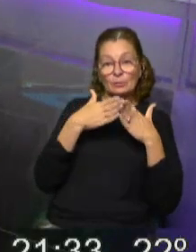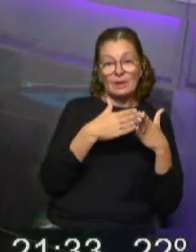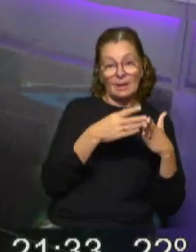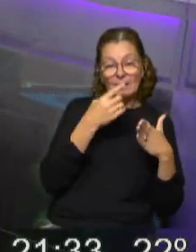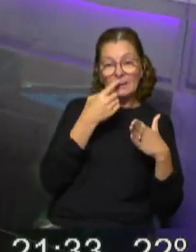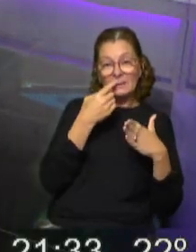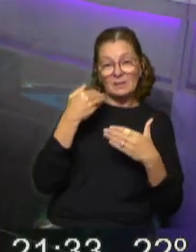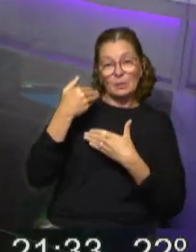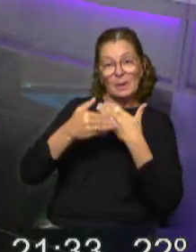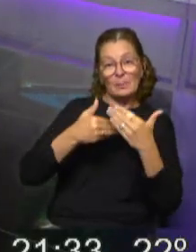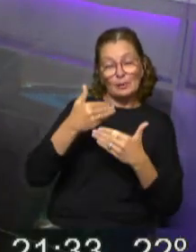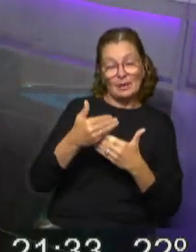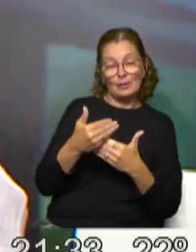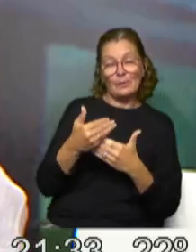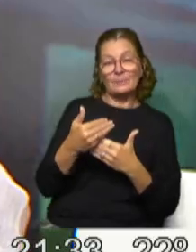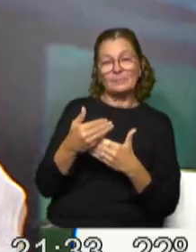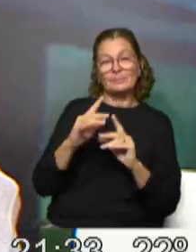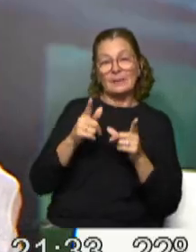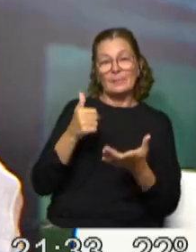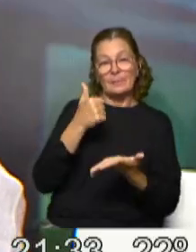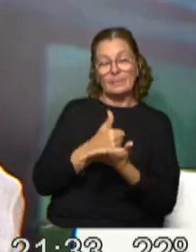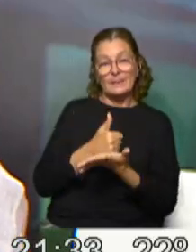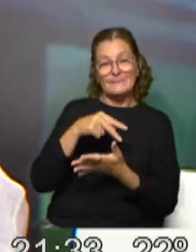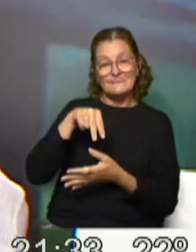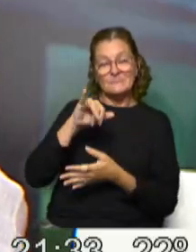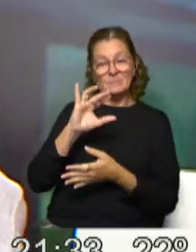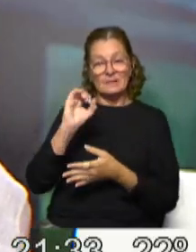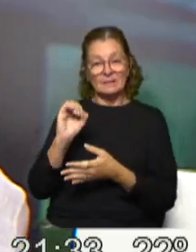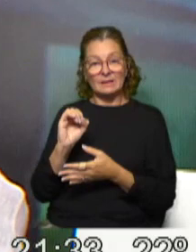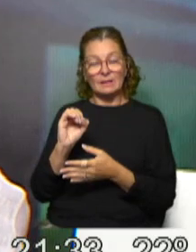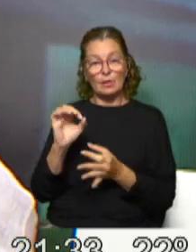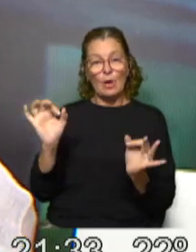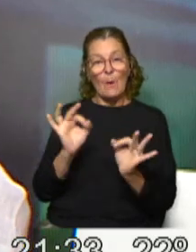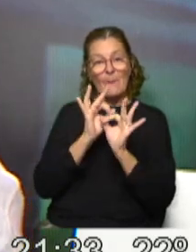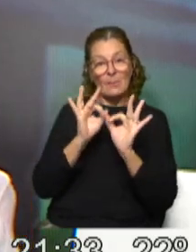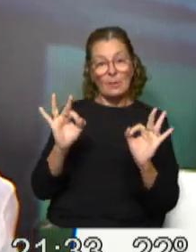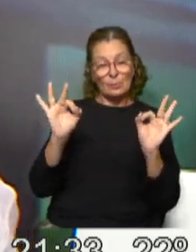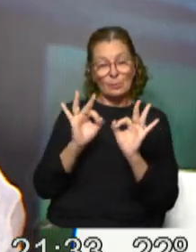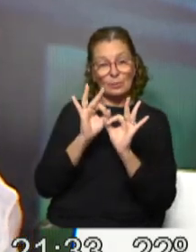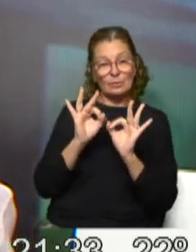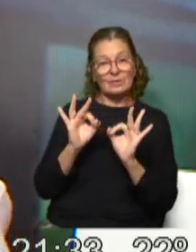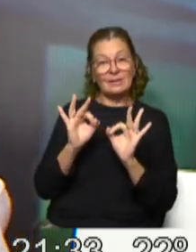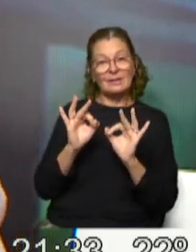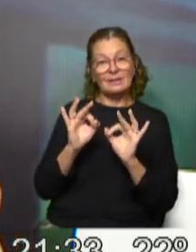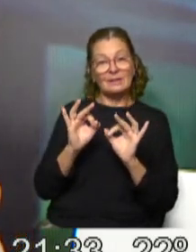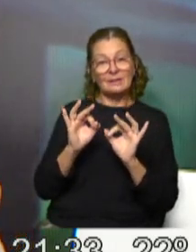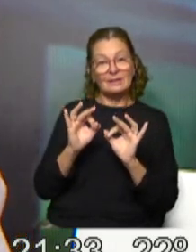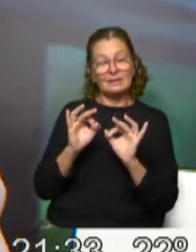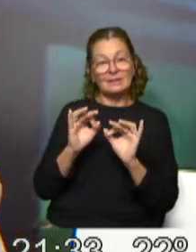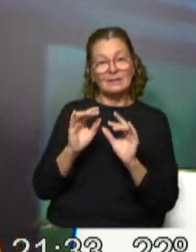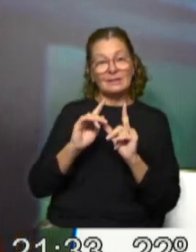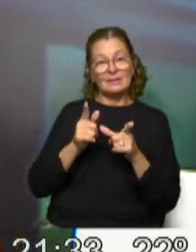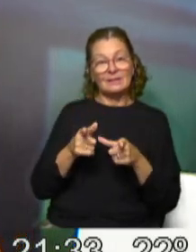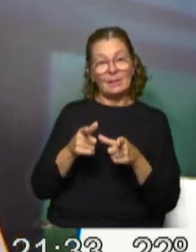sobre el proceso. Y va a estar también Nico Siganda pasando música, la música de Cordón Sojo, y